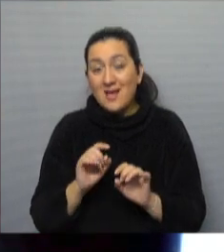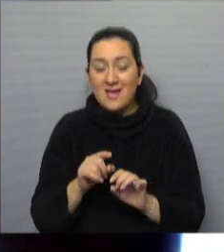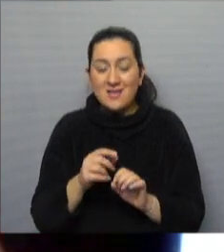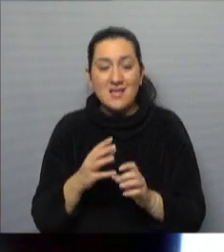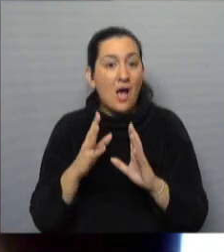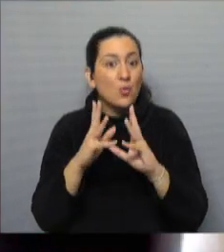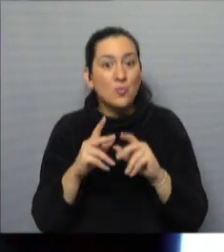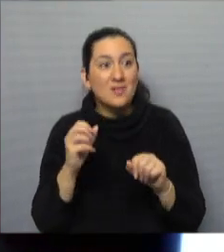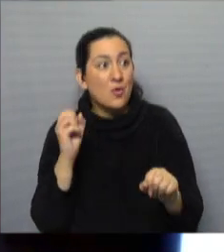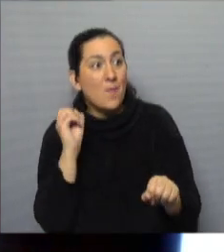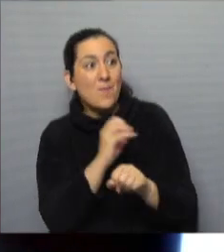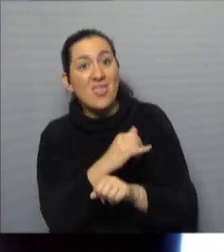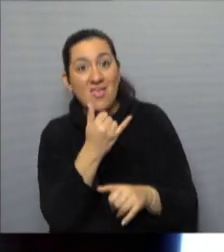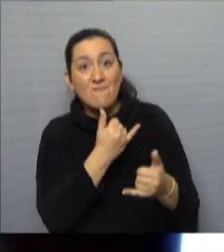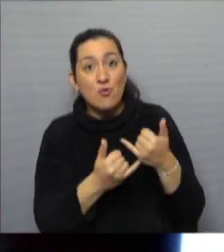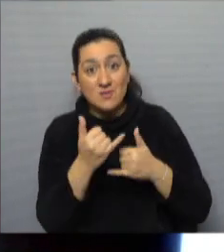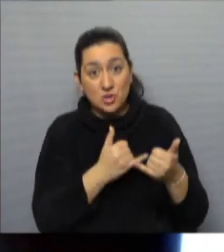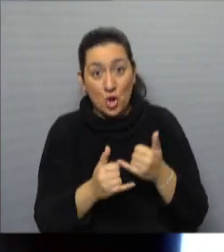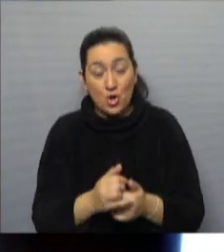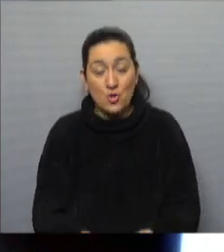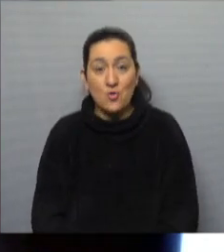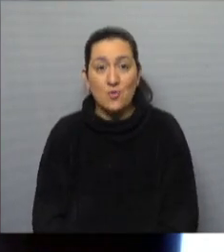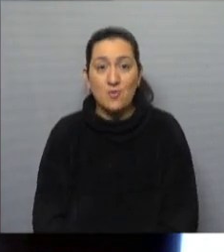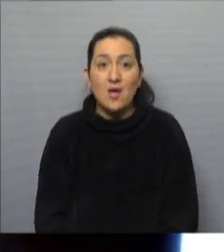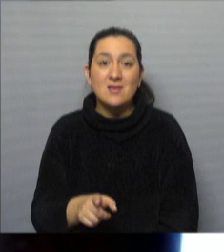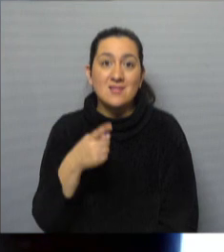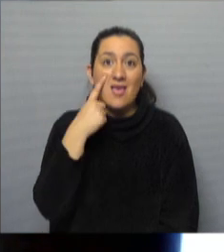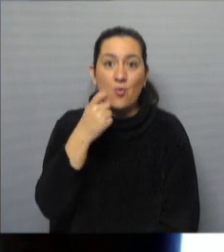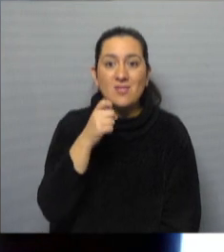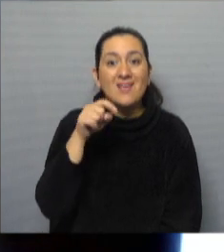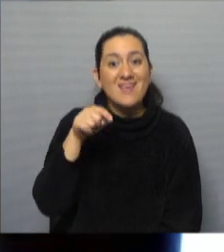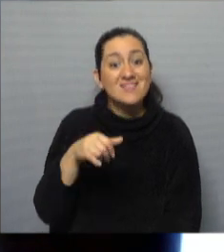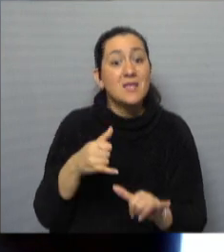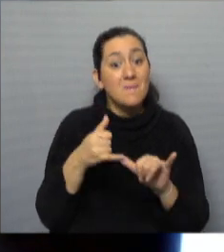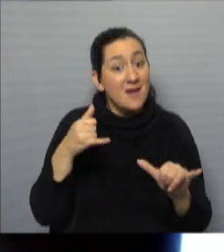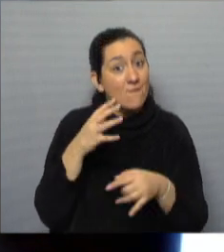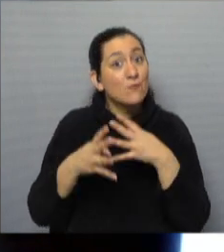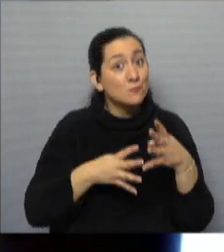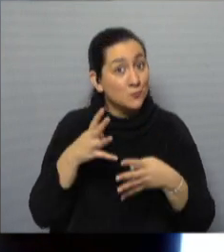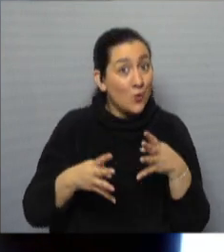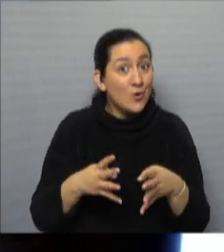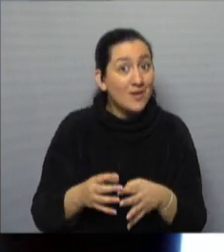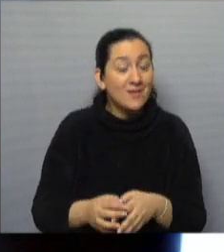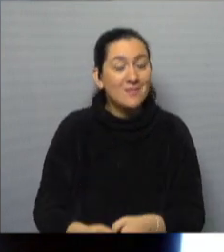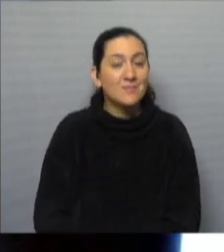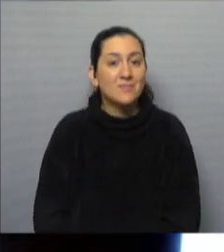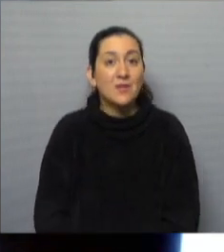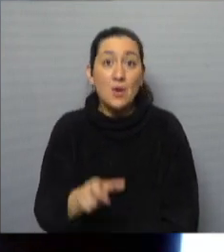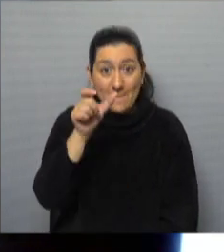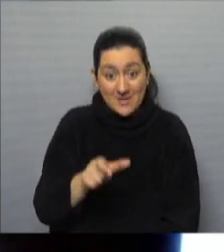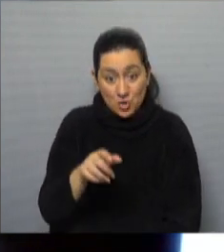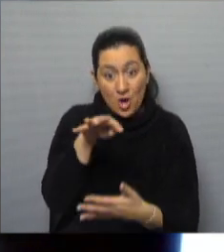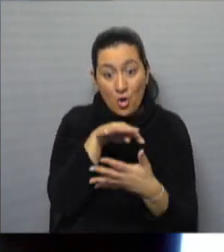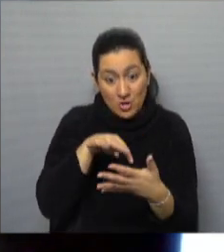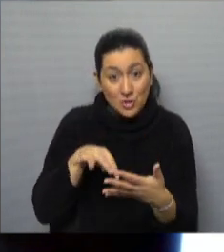paquete al atacante y bueno de esa manera puede identificar el atacante que sabe que ese mail está activo si nosotros entramos